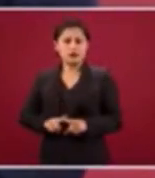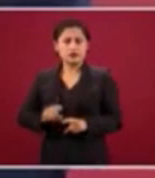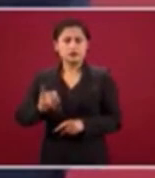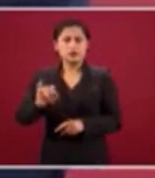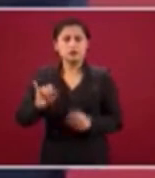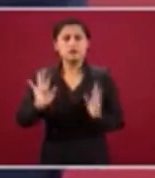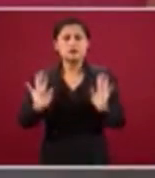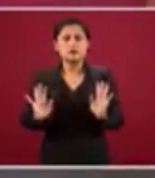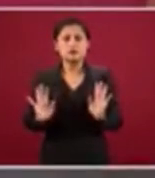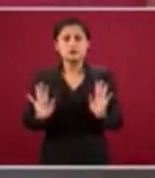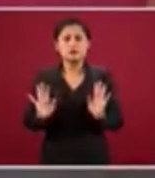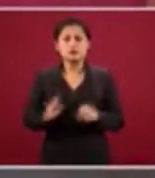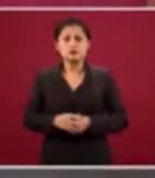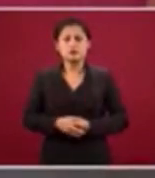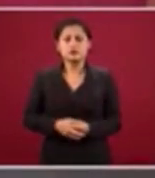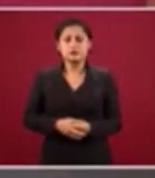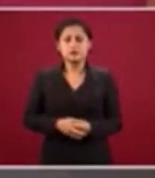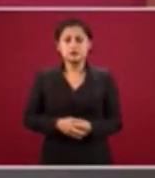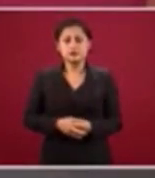al